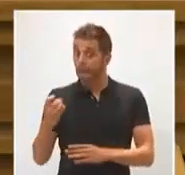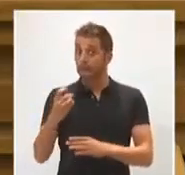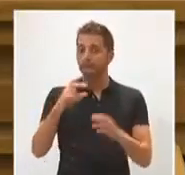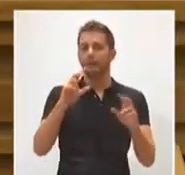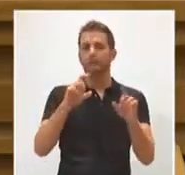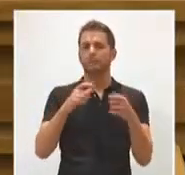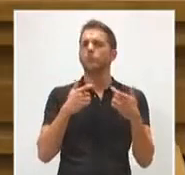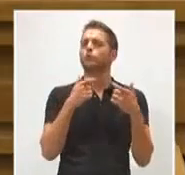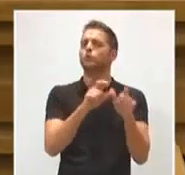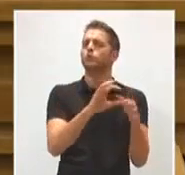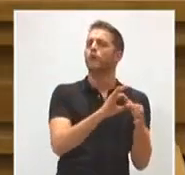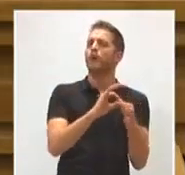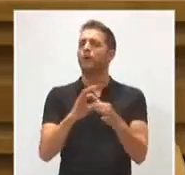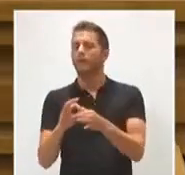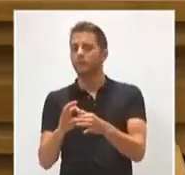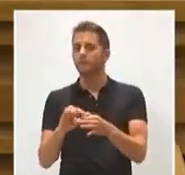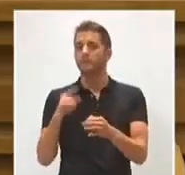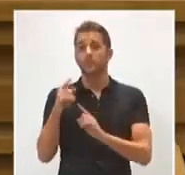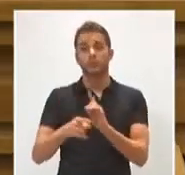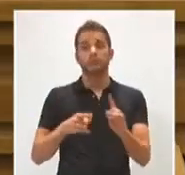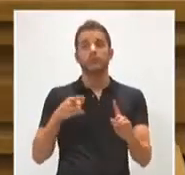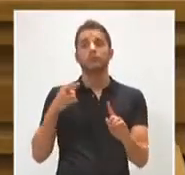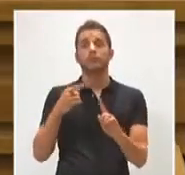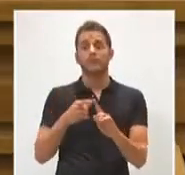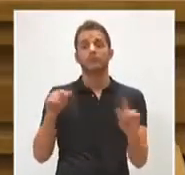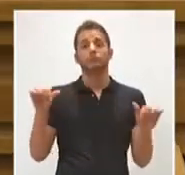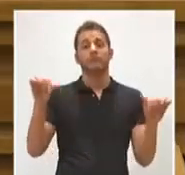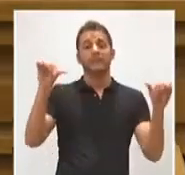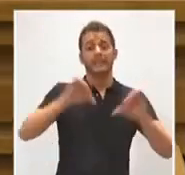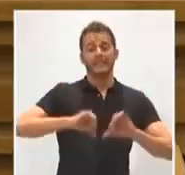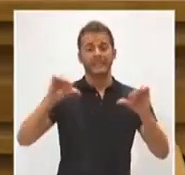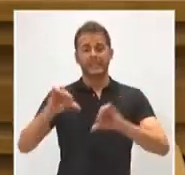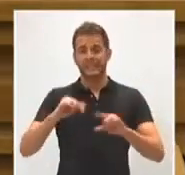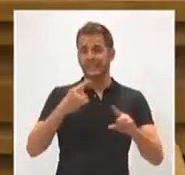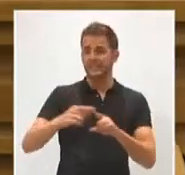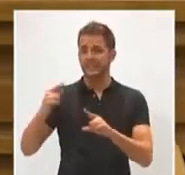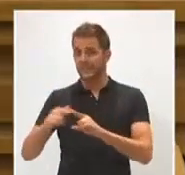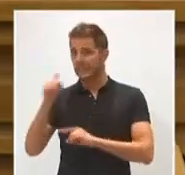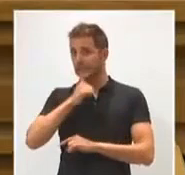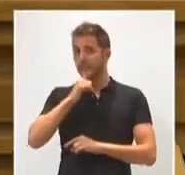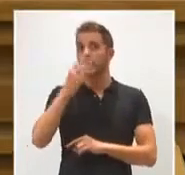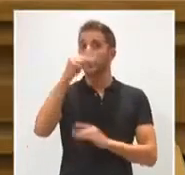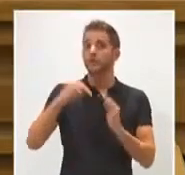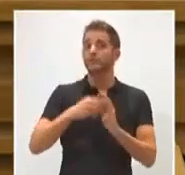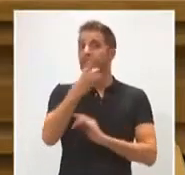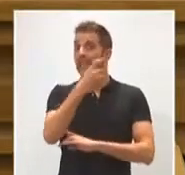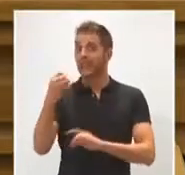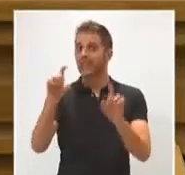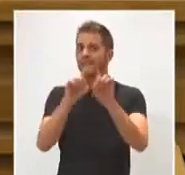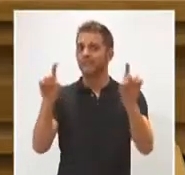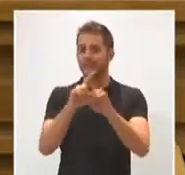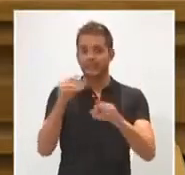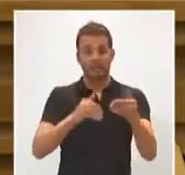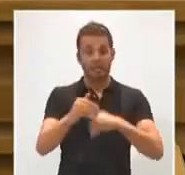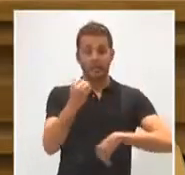mucho juego incluso para resistir la crisis o las distintas crisis 2100 empresas que en diciembre verán un